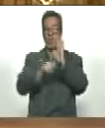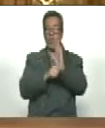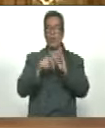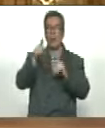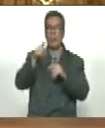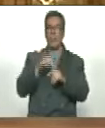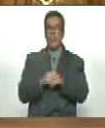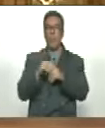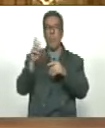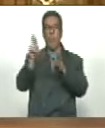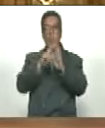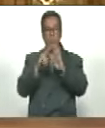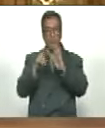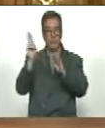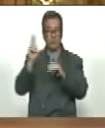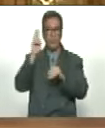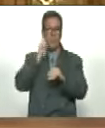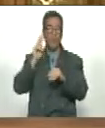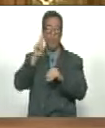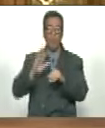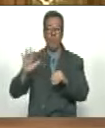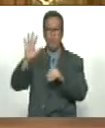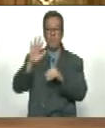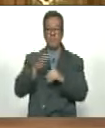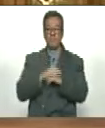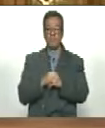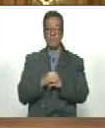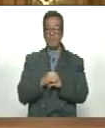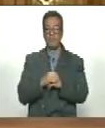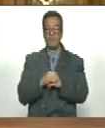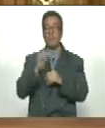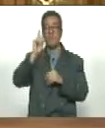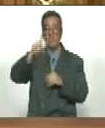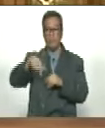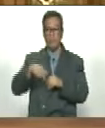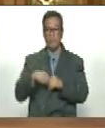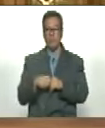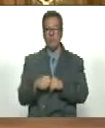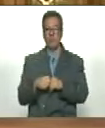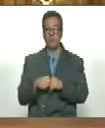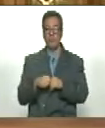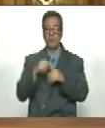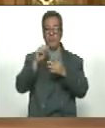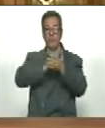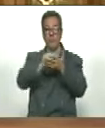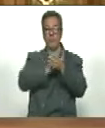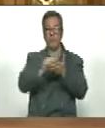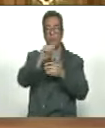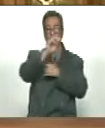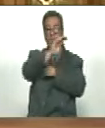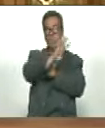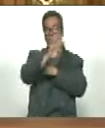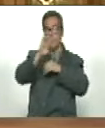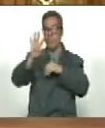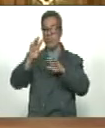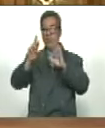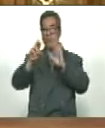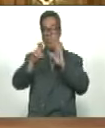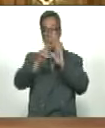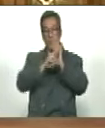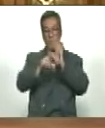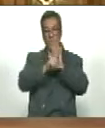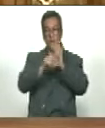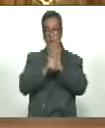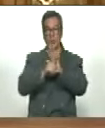Constitución de la República Bolivariana de Venezuela. Así como también el artículo 44 de la Ley Orgánica